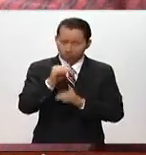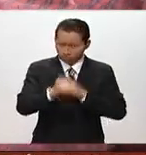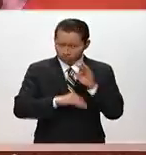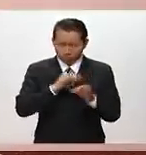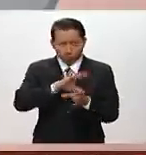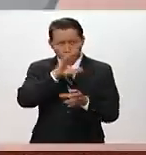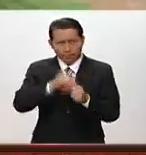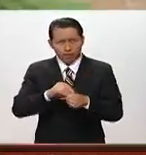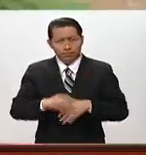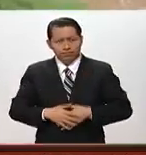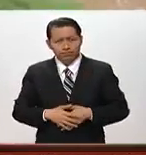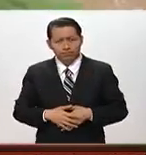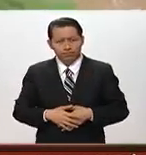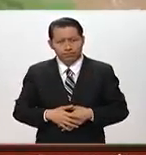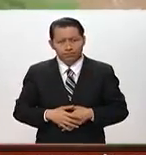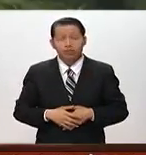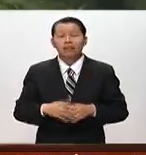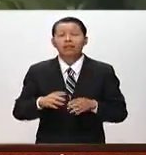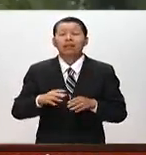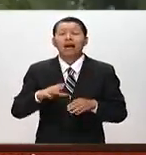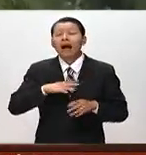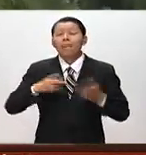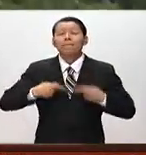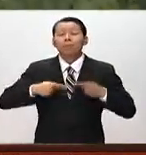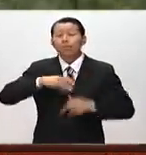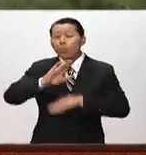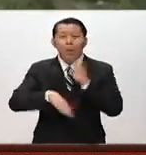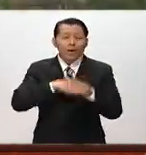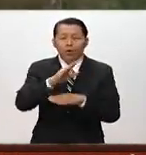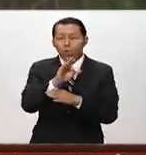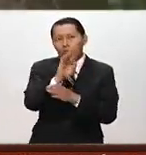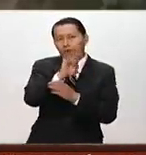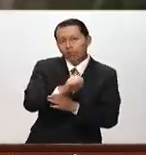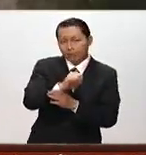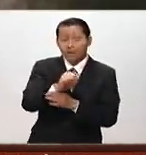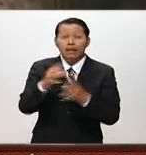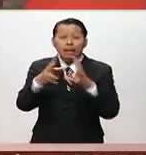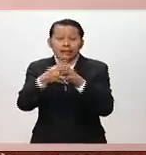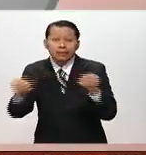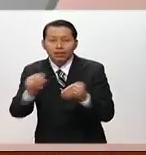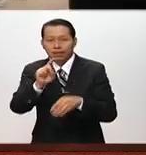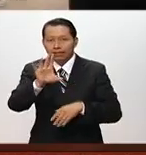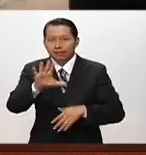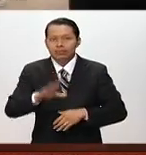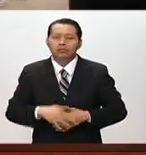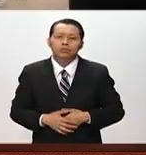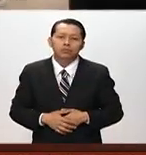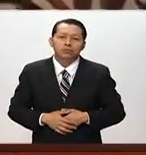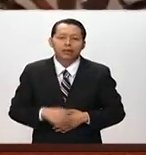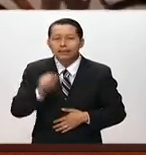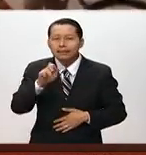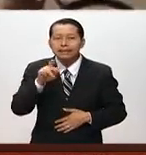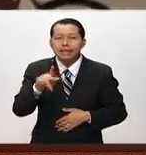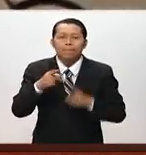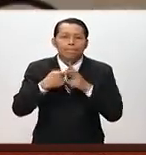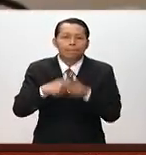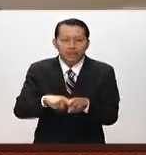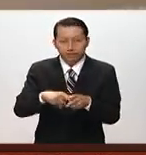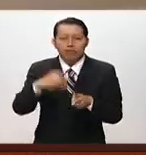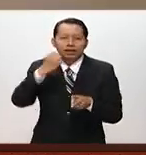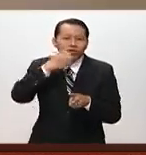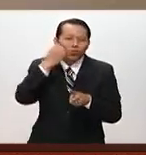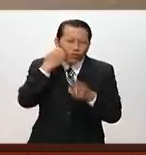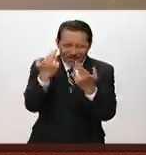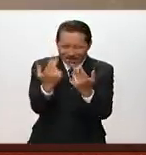de sus vidas. Ya suman 49 los muertos y 35 los desaparecidos. La SEP inicia la reconstrucción de